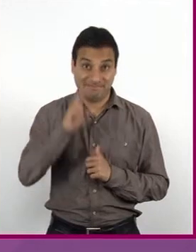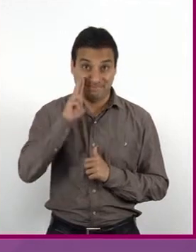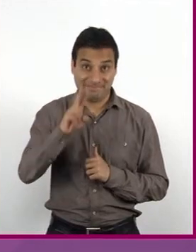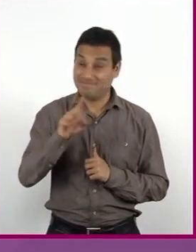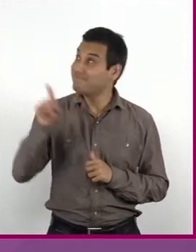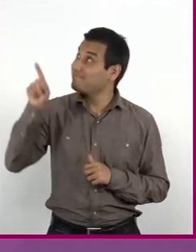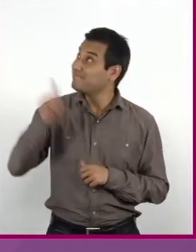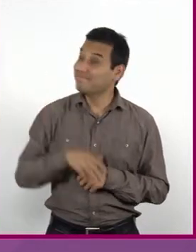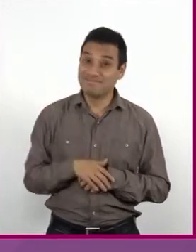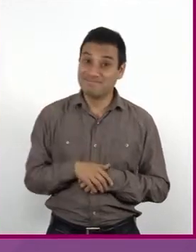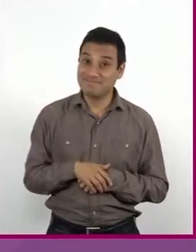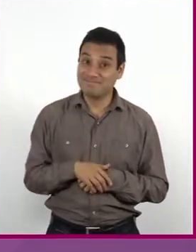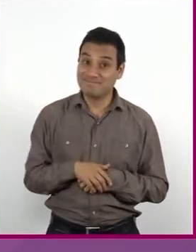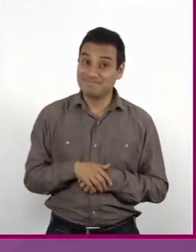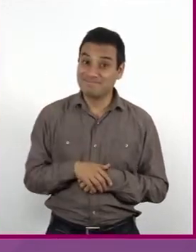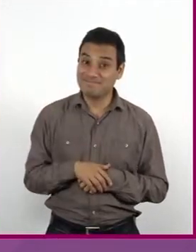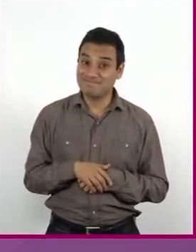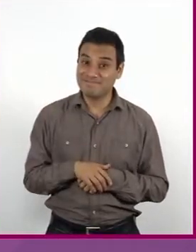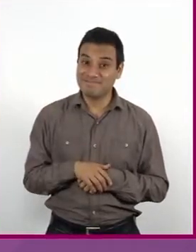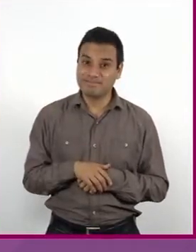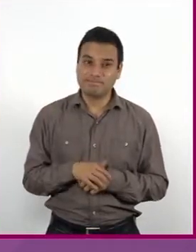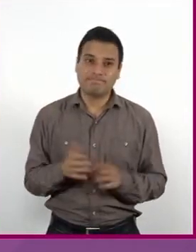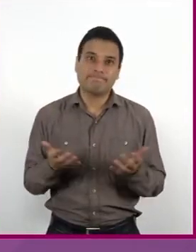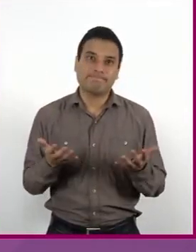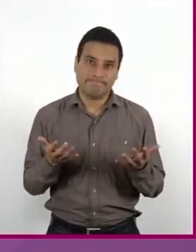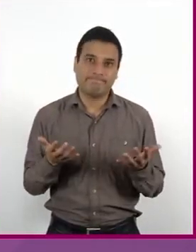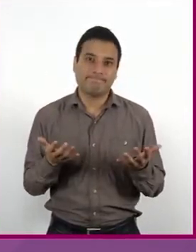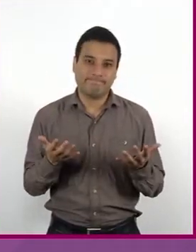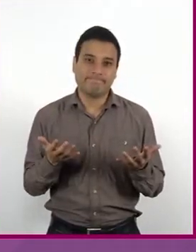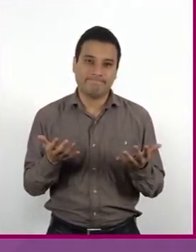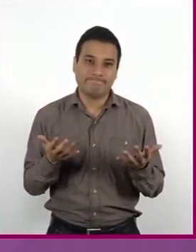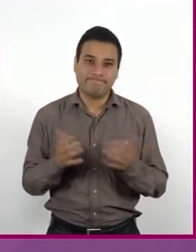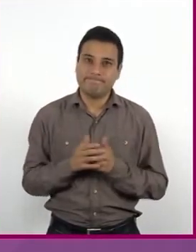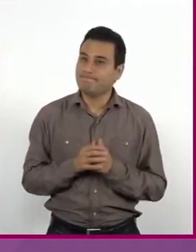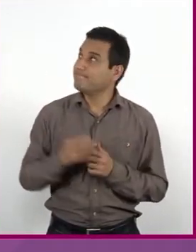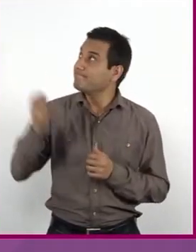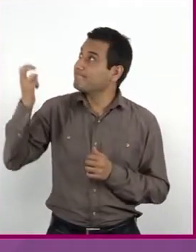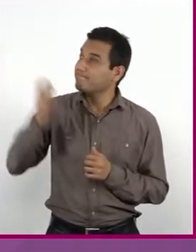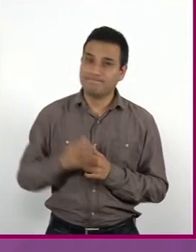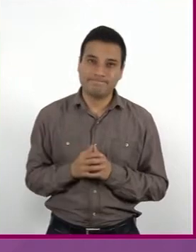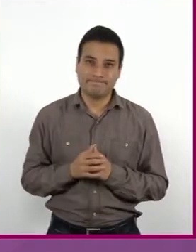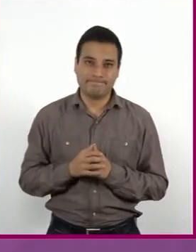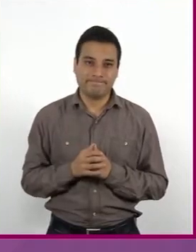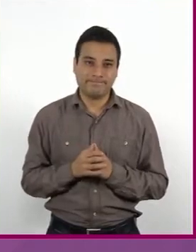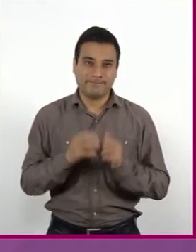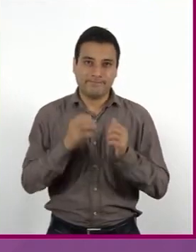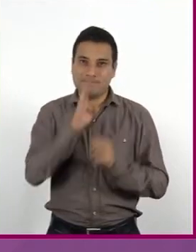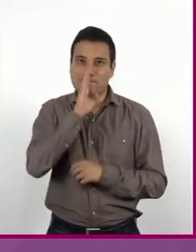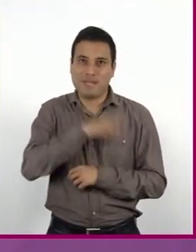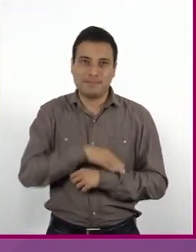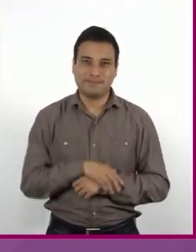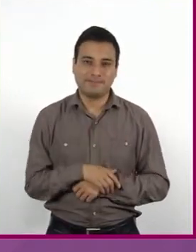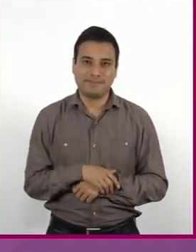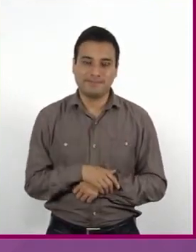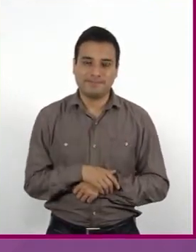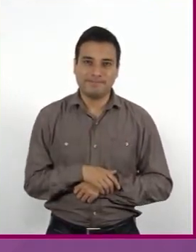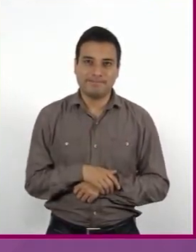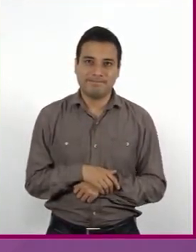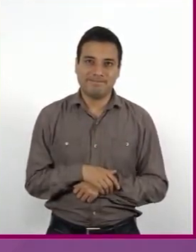Observemos que ninguna cara de la base cuadrada mayor colinda con el lado menor de la cara en forma de trapecio.